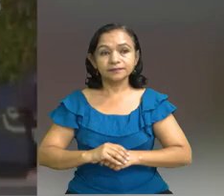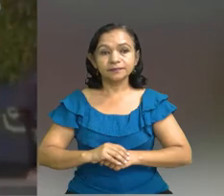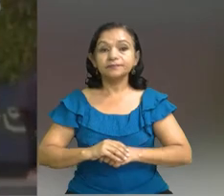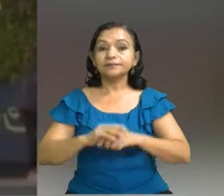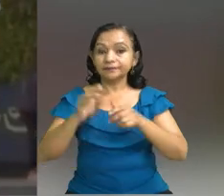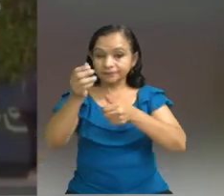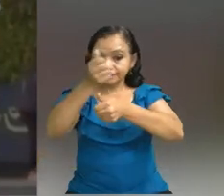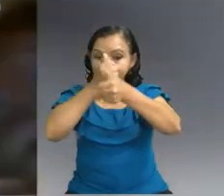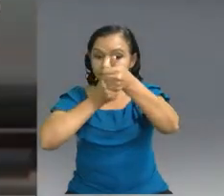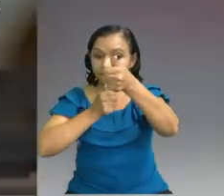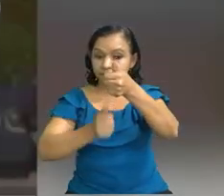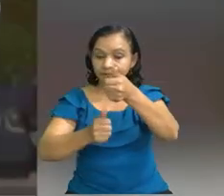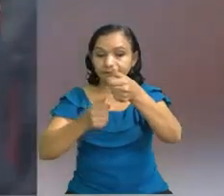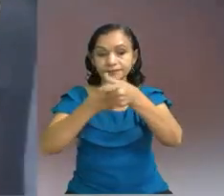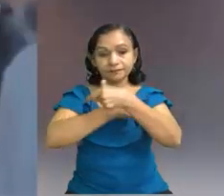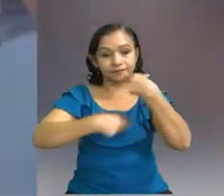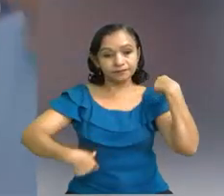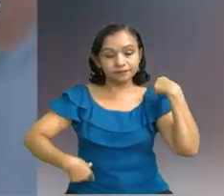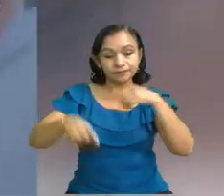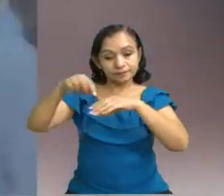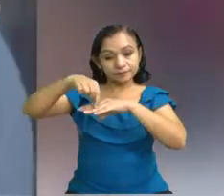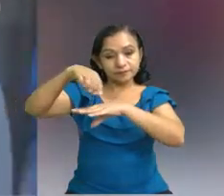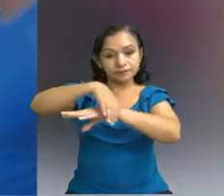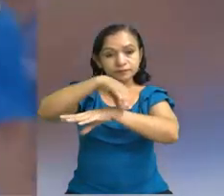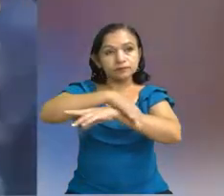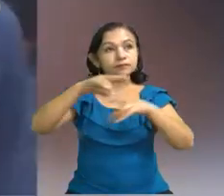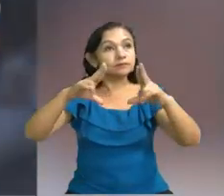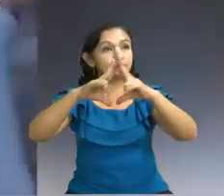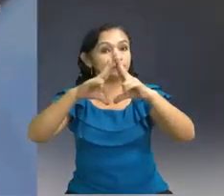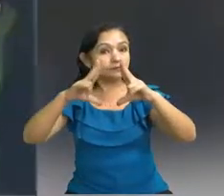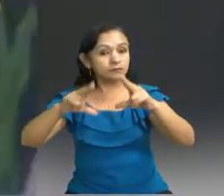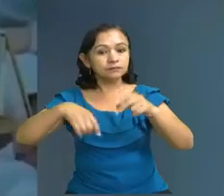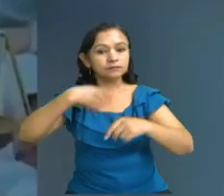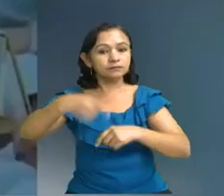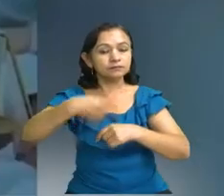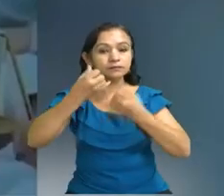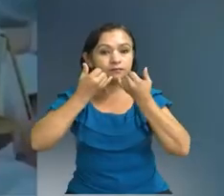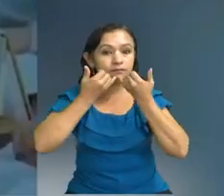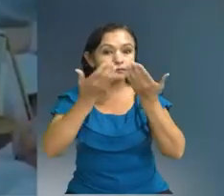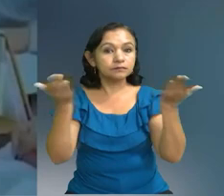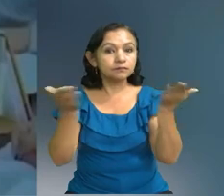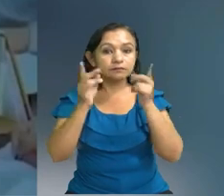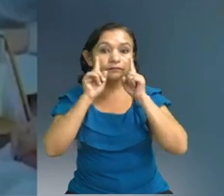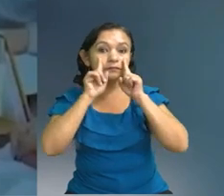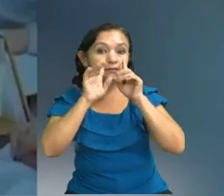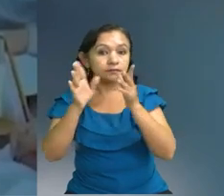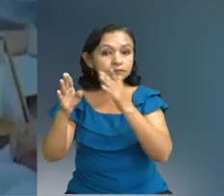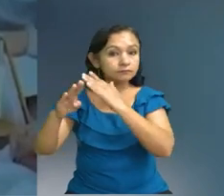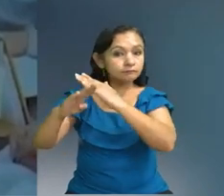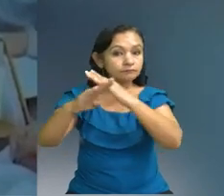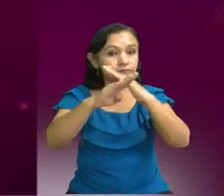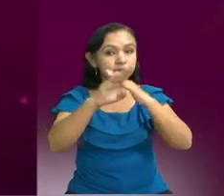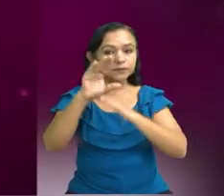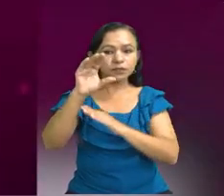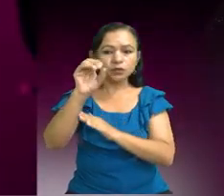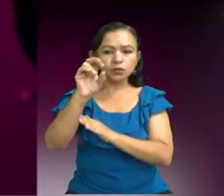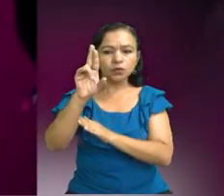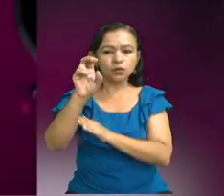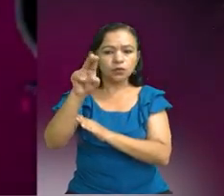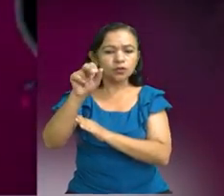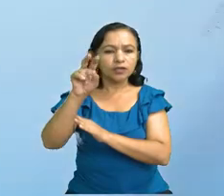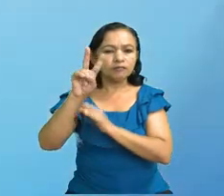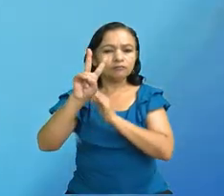La vicepresidenta Rosario Murillo anunció que en Nicaragua se informará a diario sobre las medidas de protección del coronavirus en nuestro